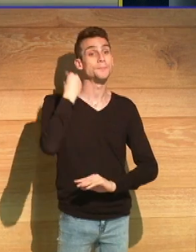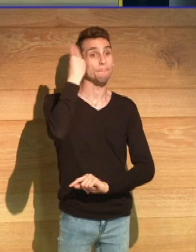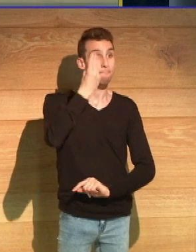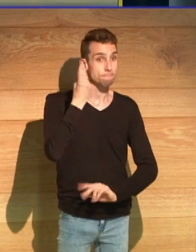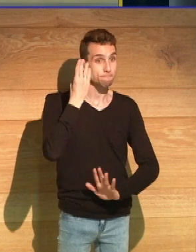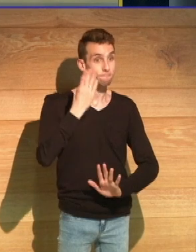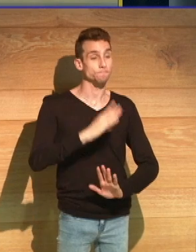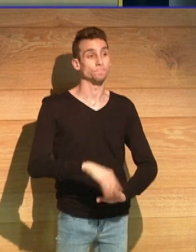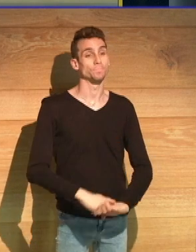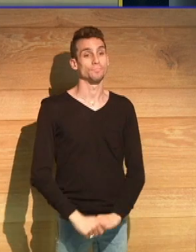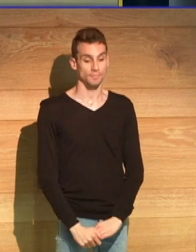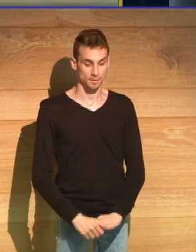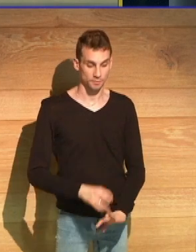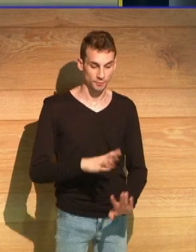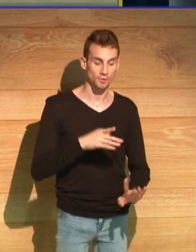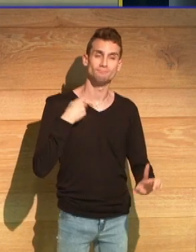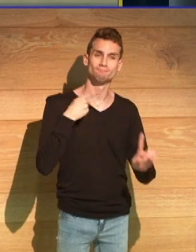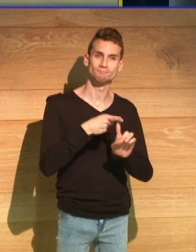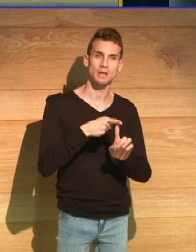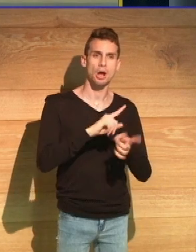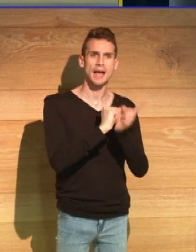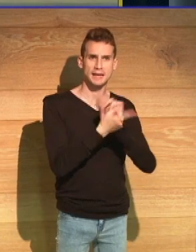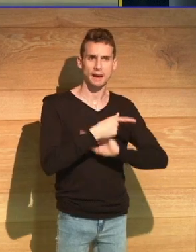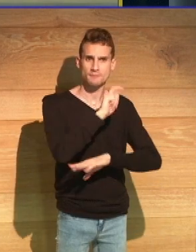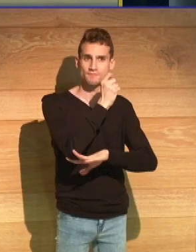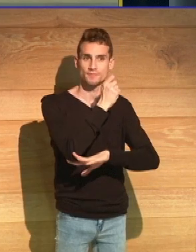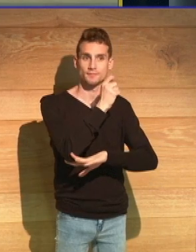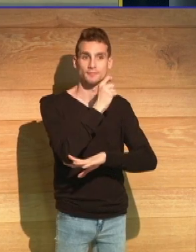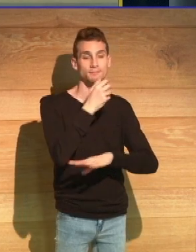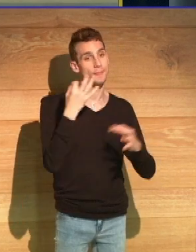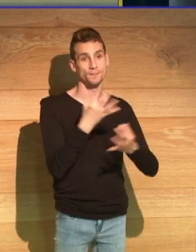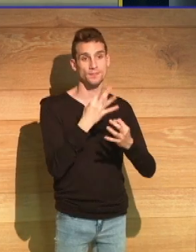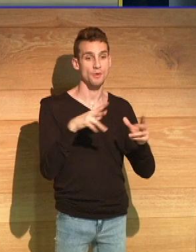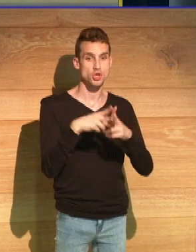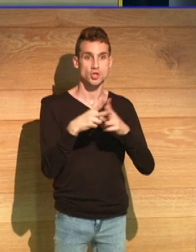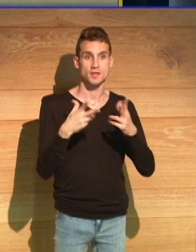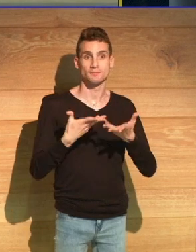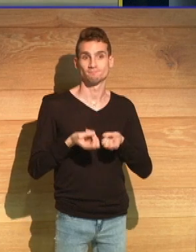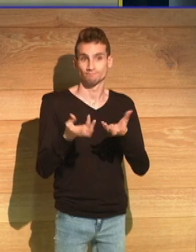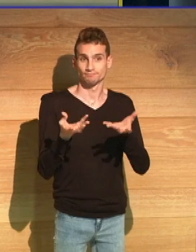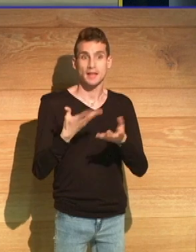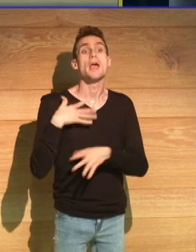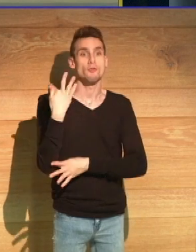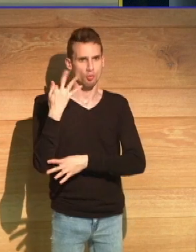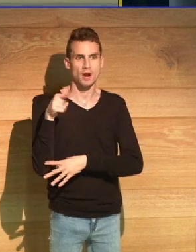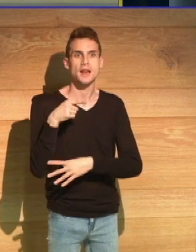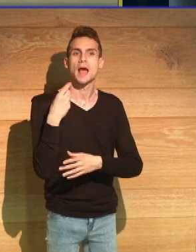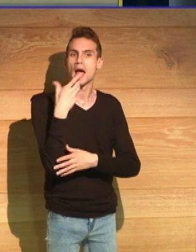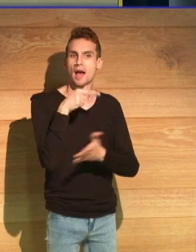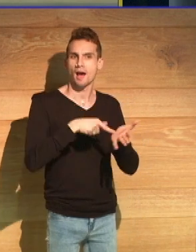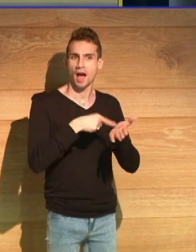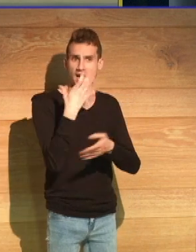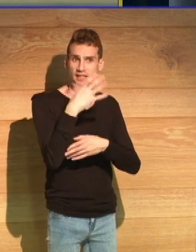bueno, para alcanzar cierto cambio hay que llegar a la sociedad. Y él mismo, Fuller, era un activista individual,